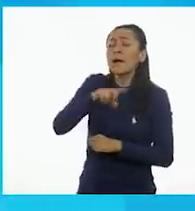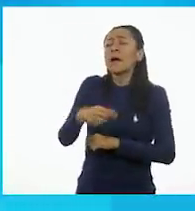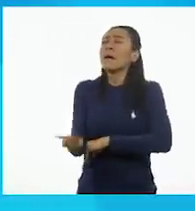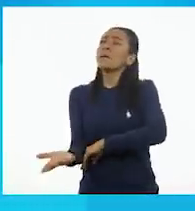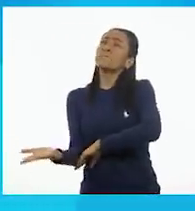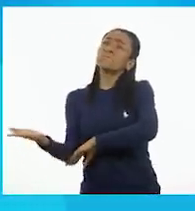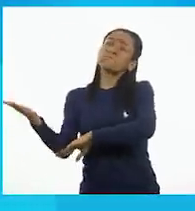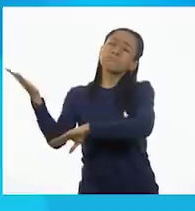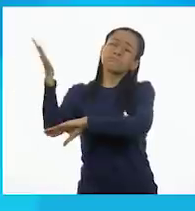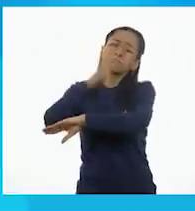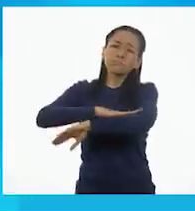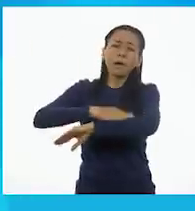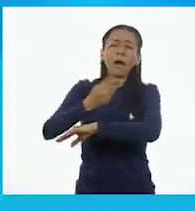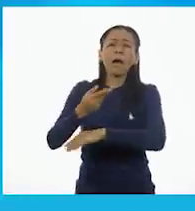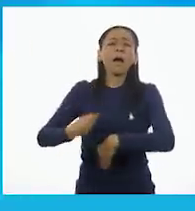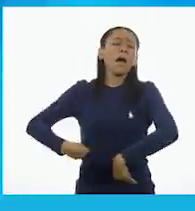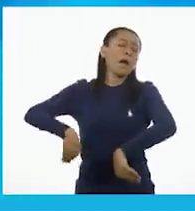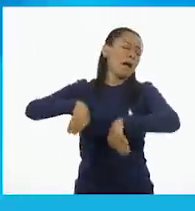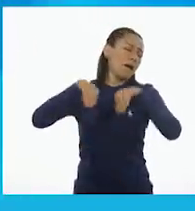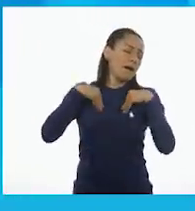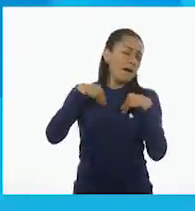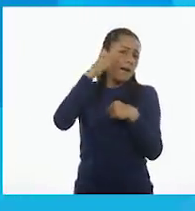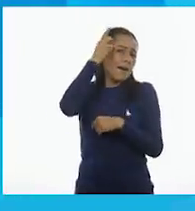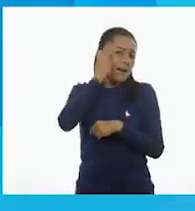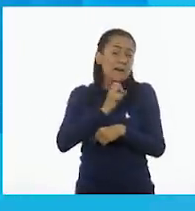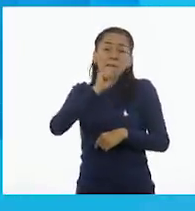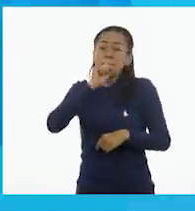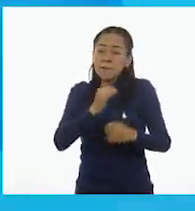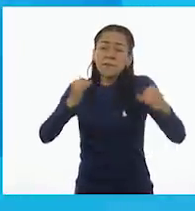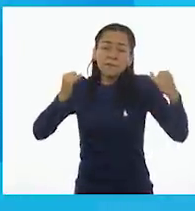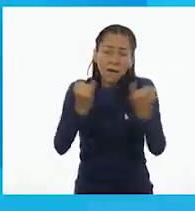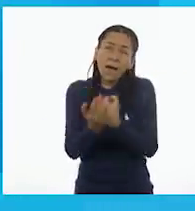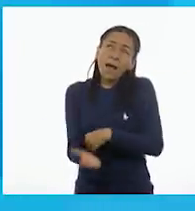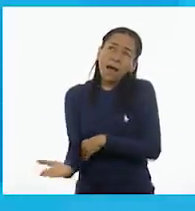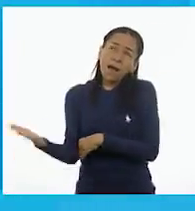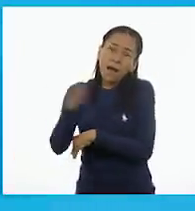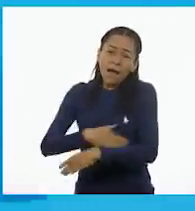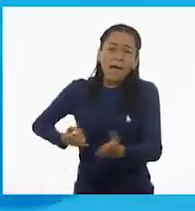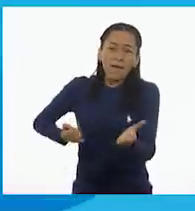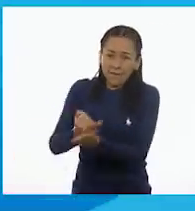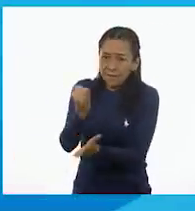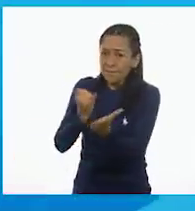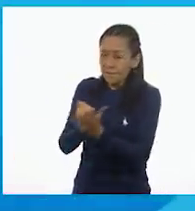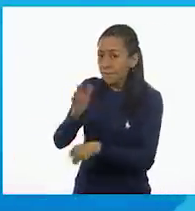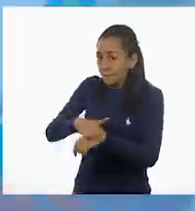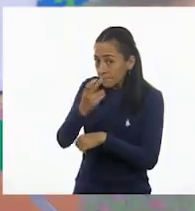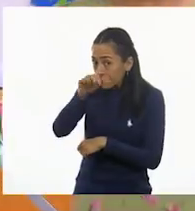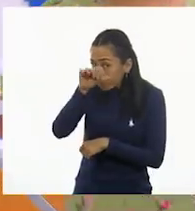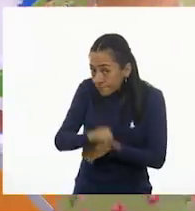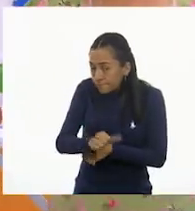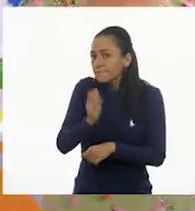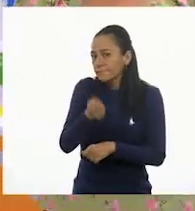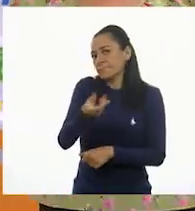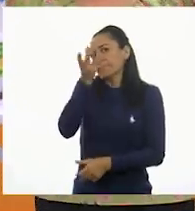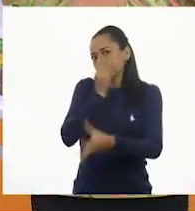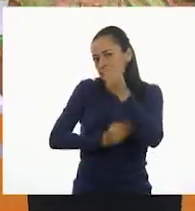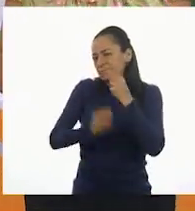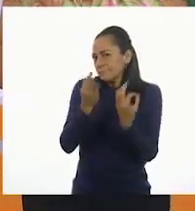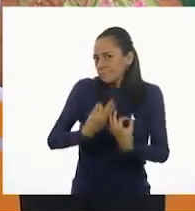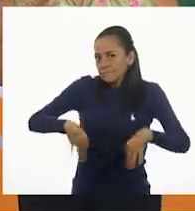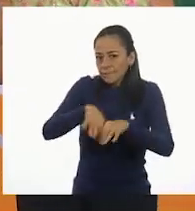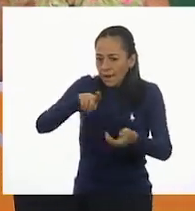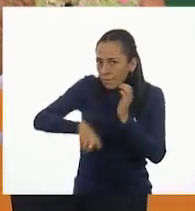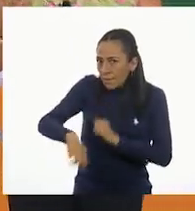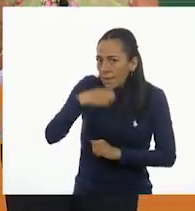a identificar qué decisiones sí se pueden tomar en la escuela por sí solas o solos, con libertad,